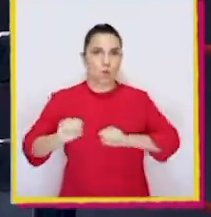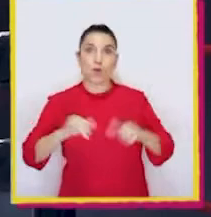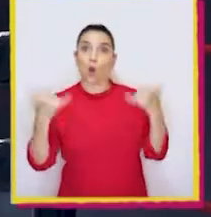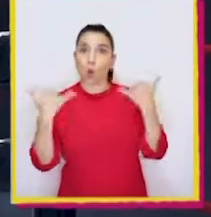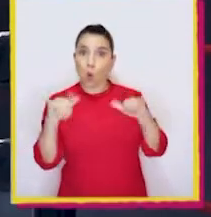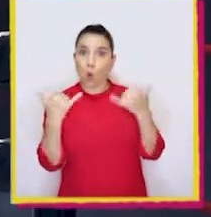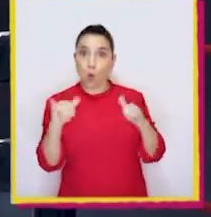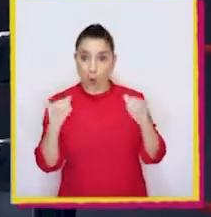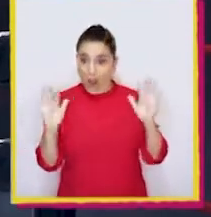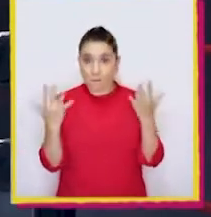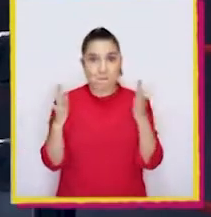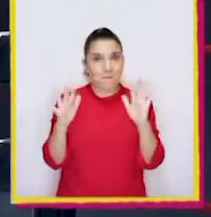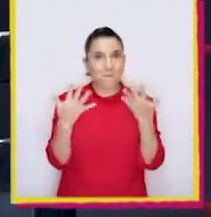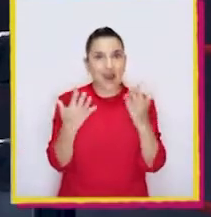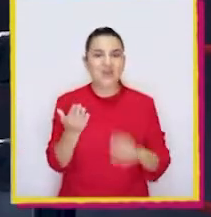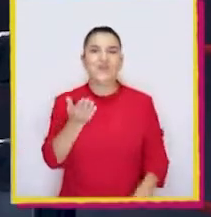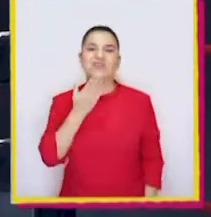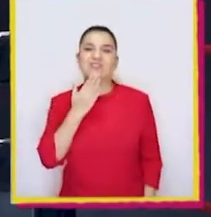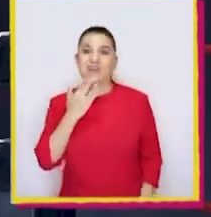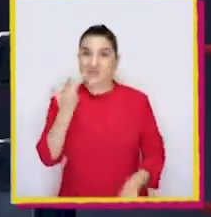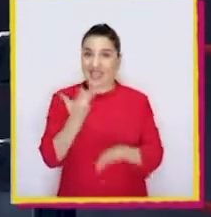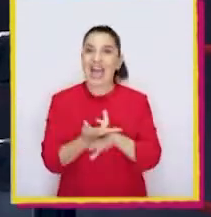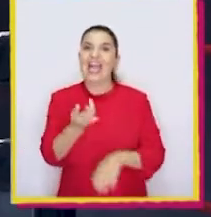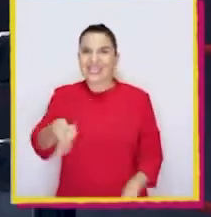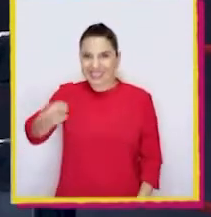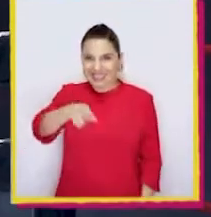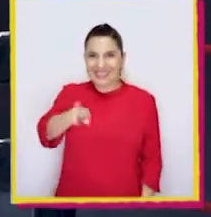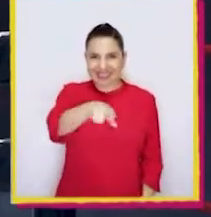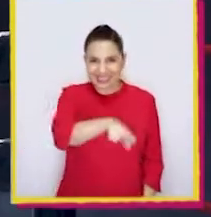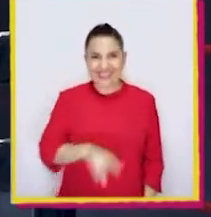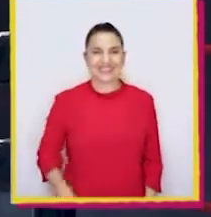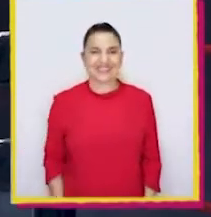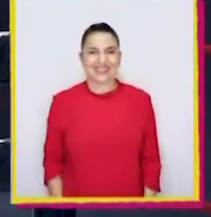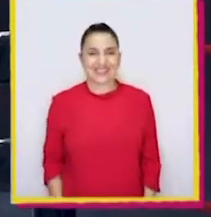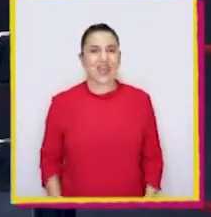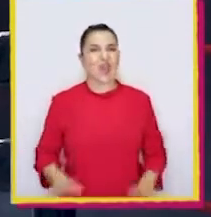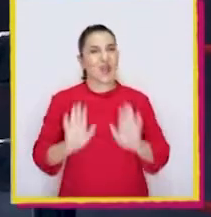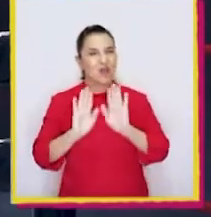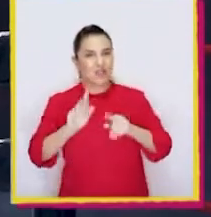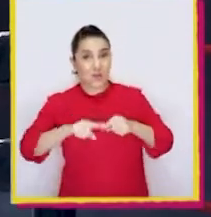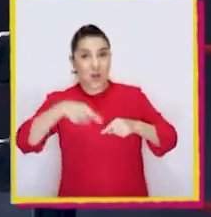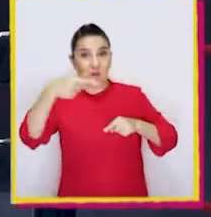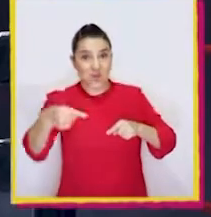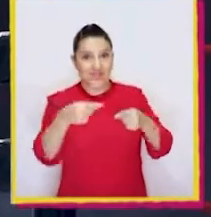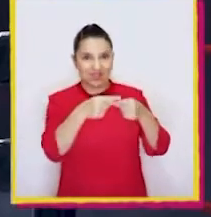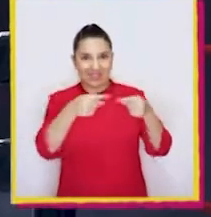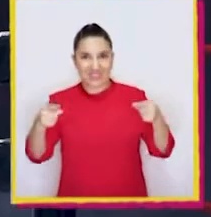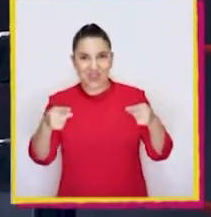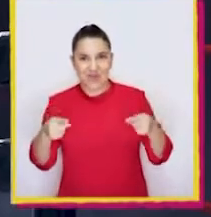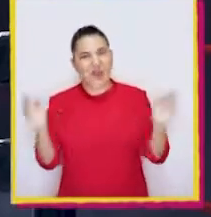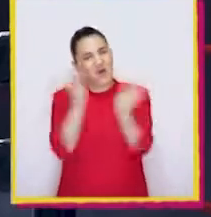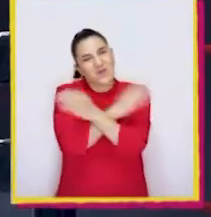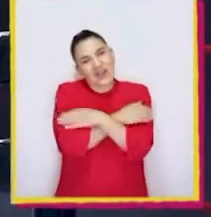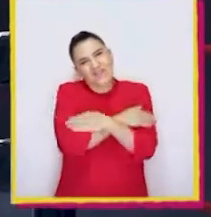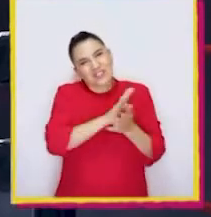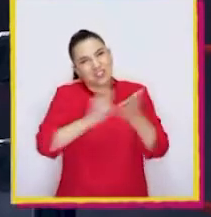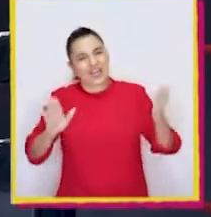movimientos o a jugar juegos de mano en los que también hay un patrón de movimiento. Los espero la próxima